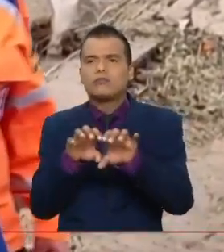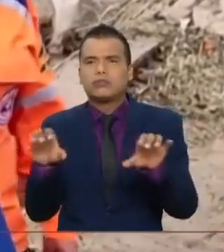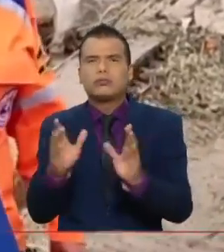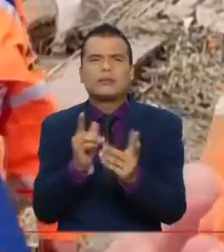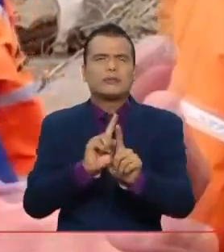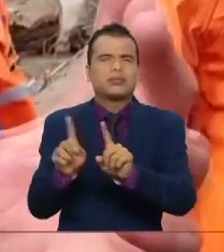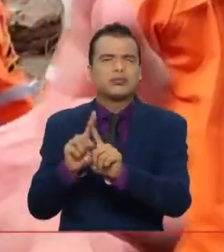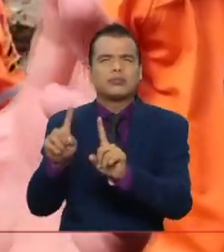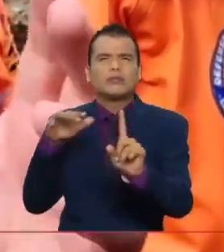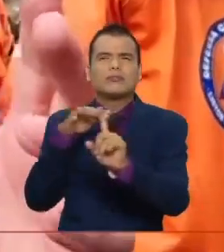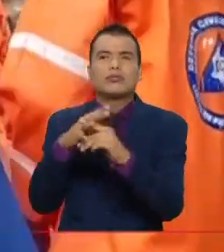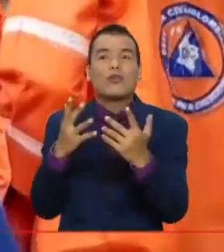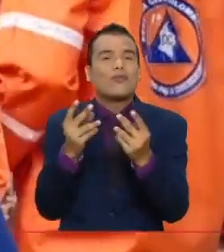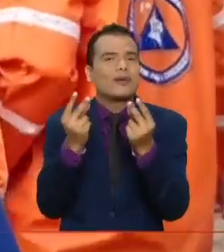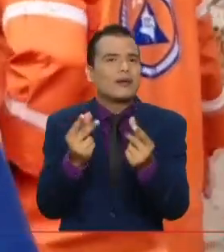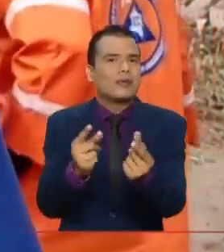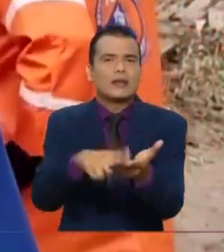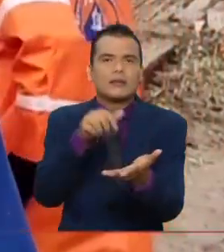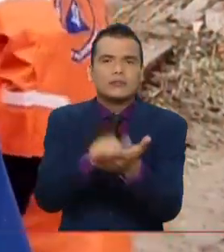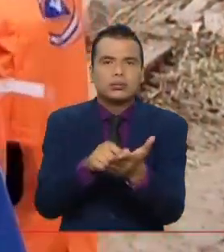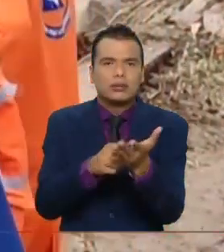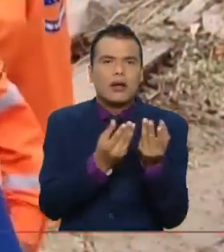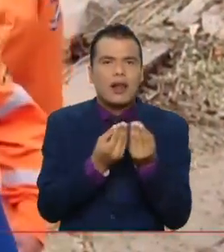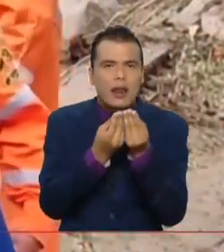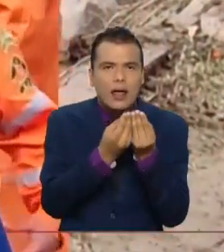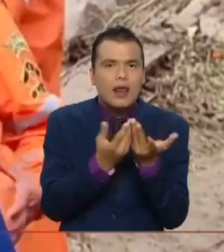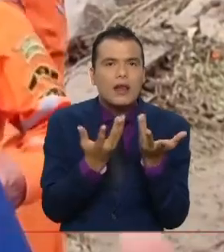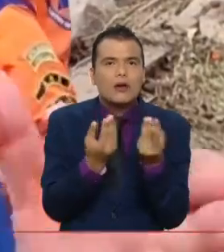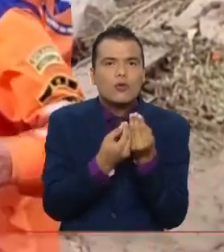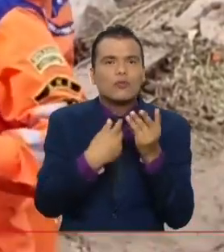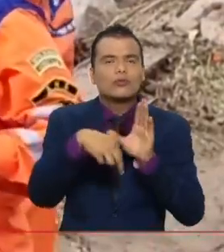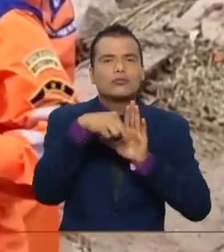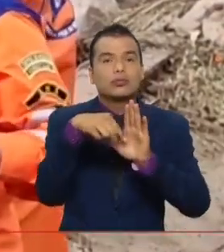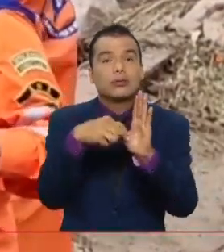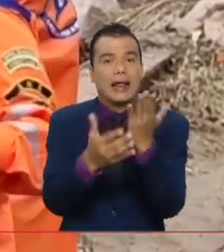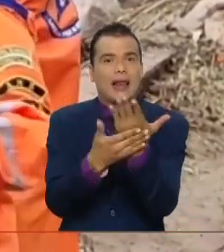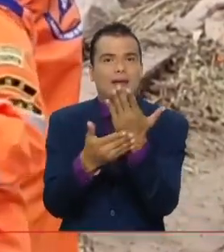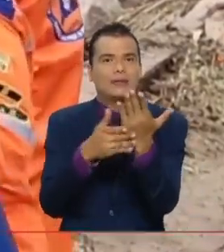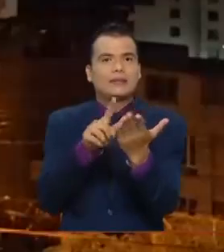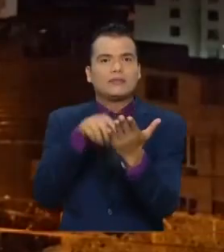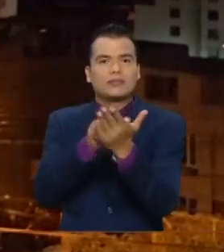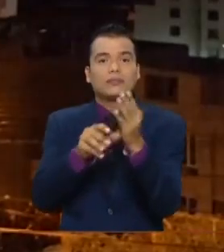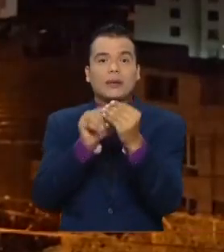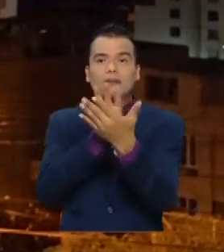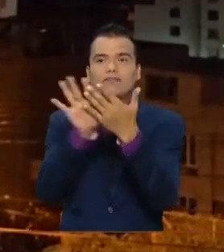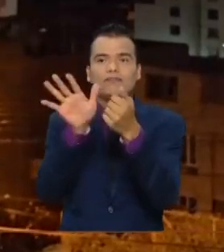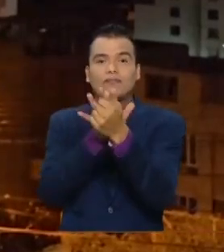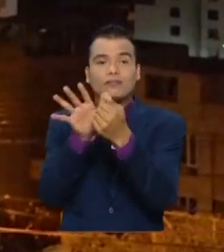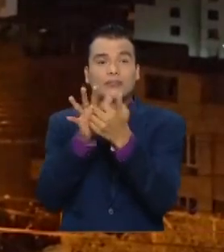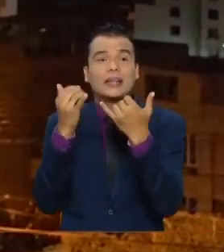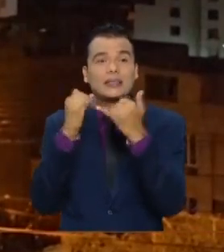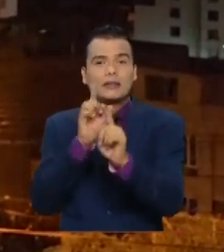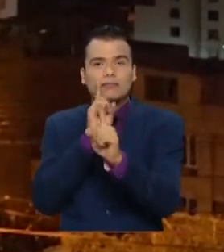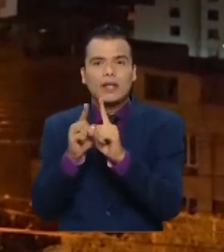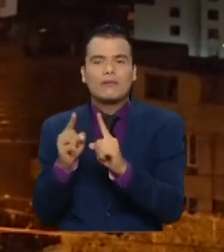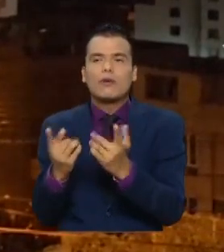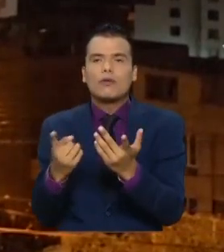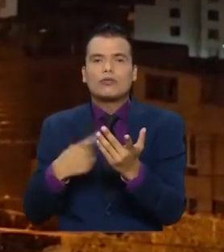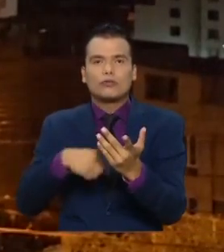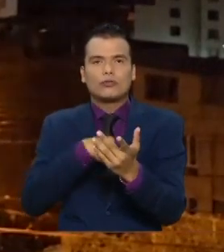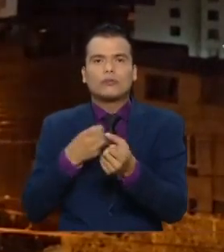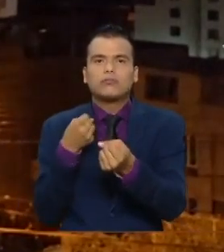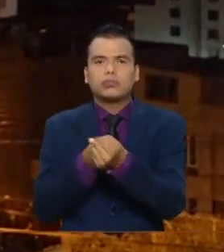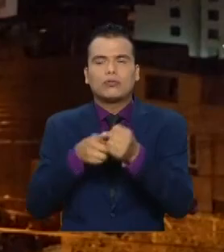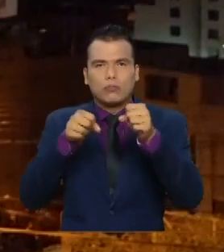rápido, el acta del Consejo Municipal de Gestión del Riesgo y hacer las solicitudes pertinentes. En